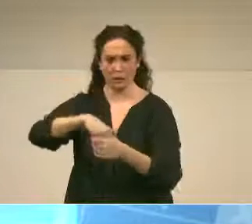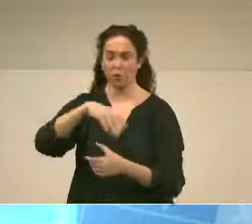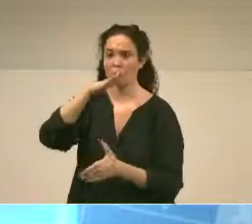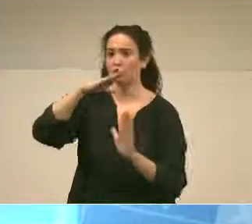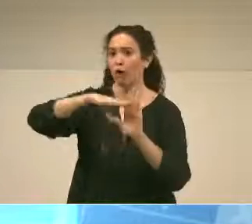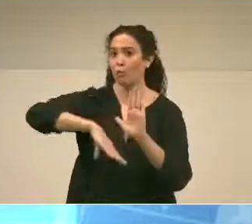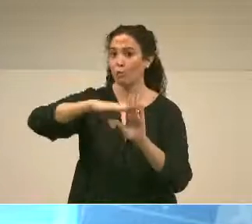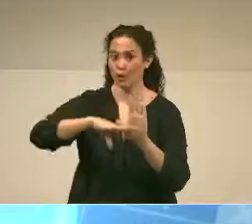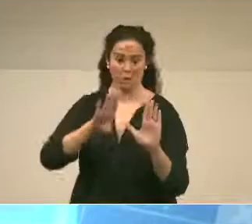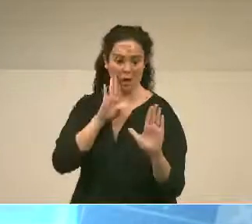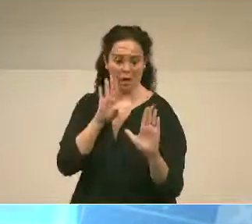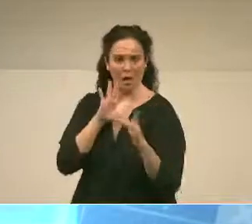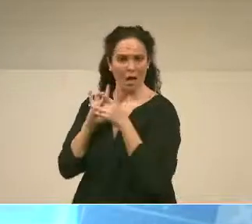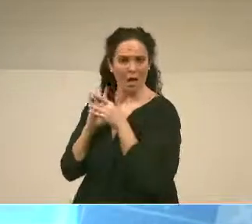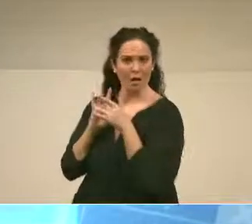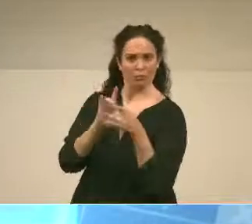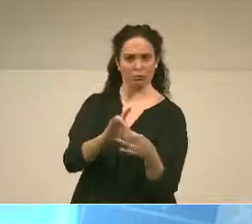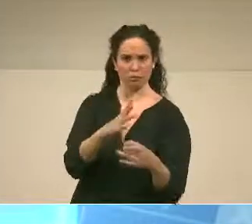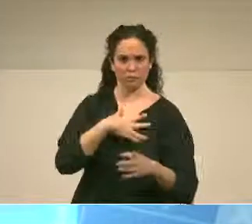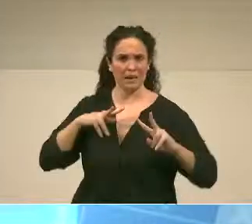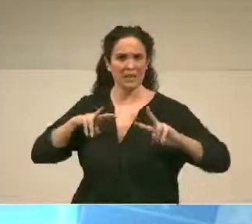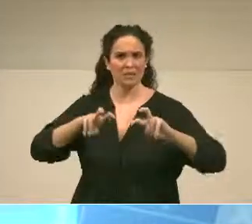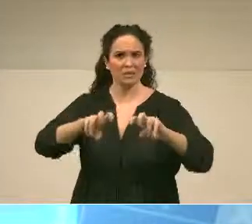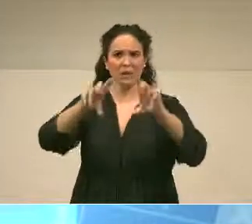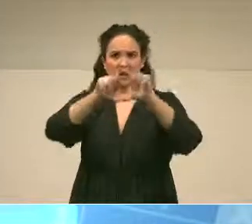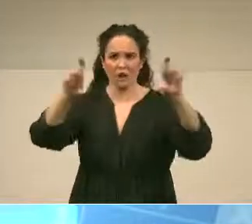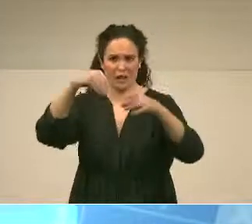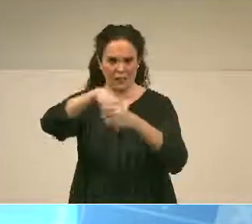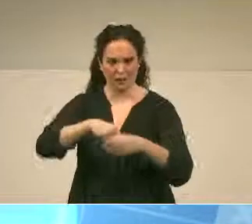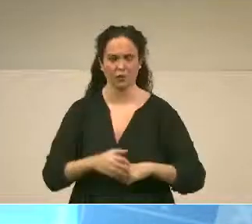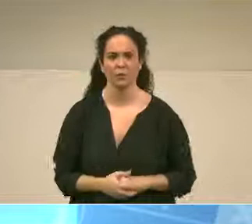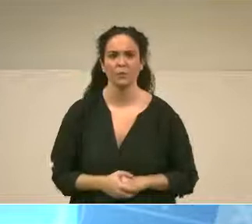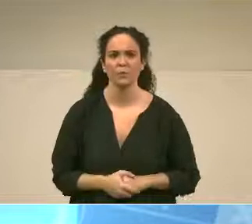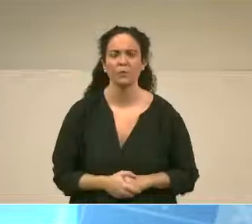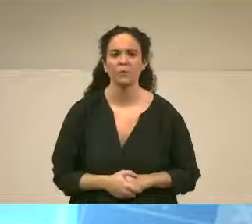horretara bideratzen du gure lana. Kontatu,